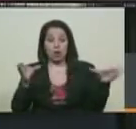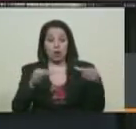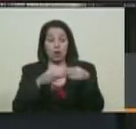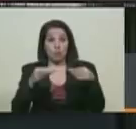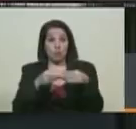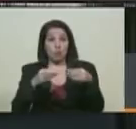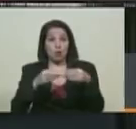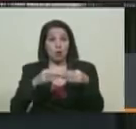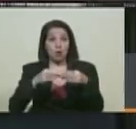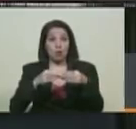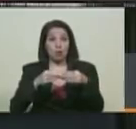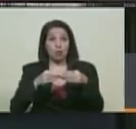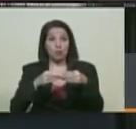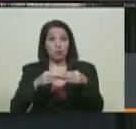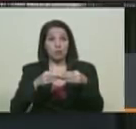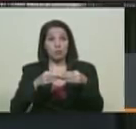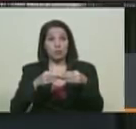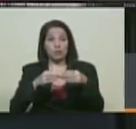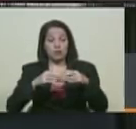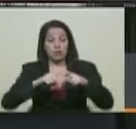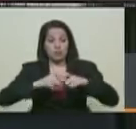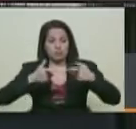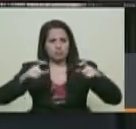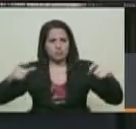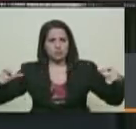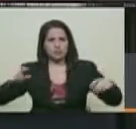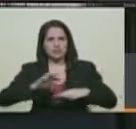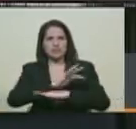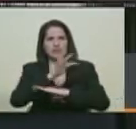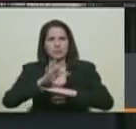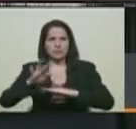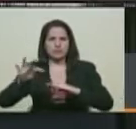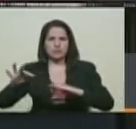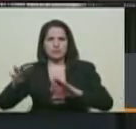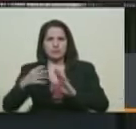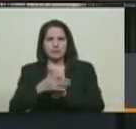la faja petrolífera del Orinoco.